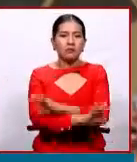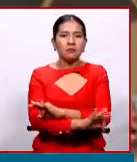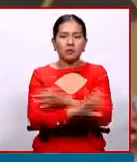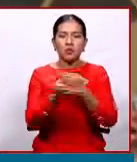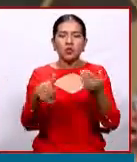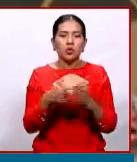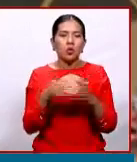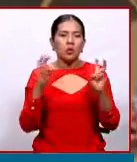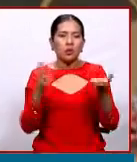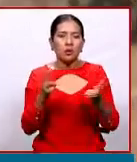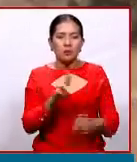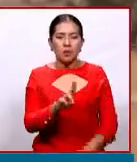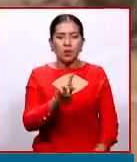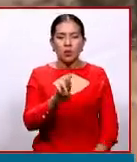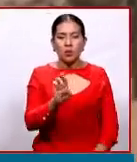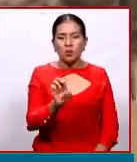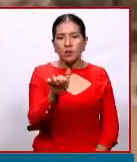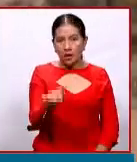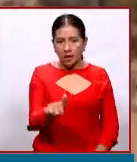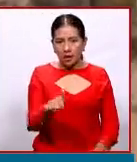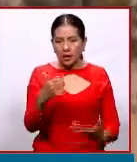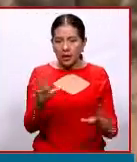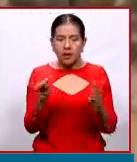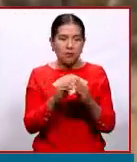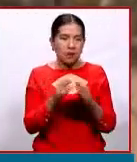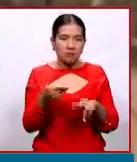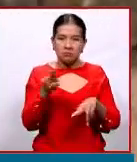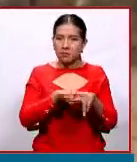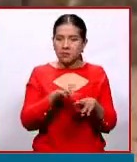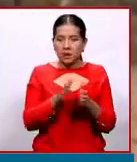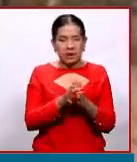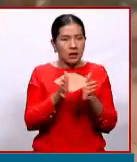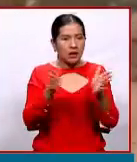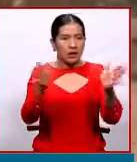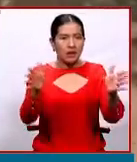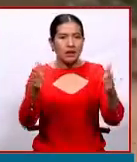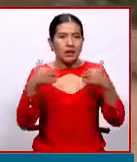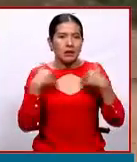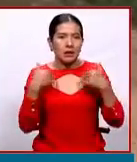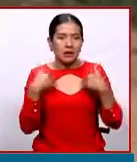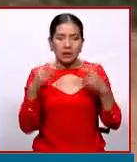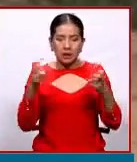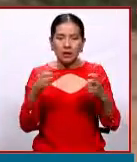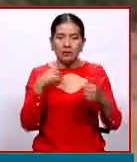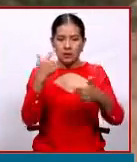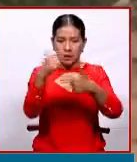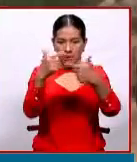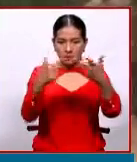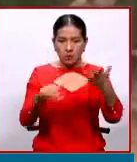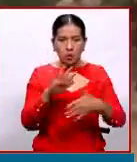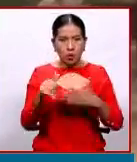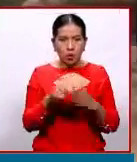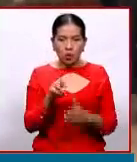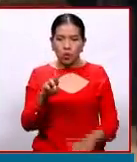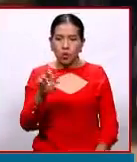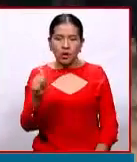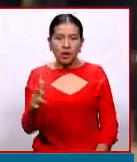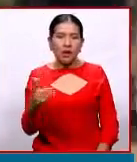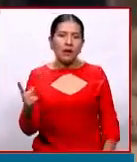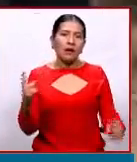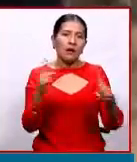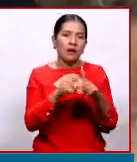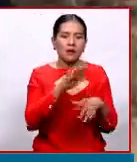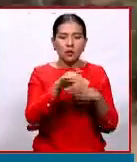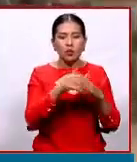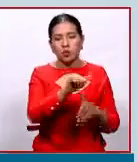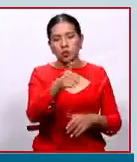es la importación de urea. Generalmente teníamos un cupo de urea que venía desde la importación